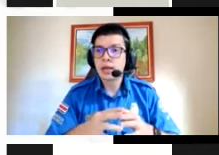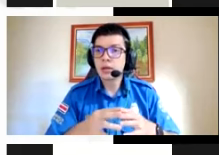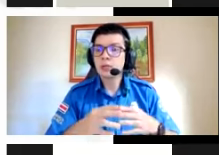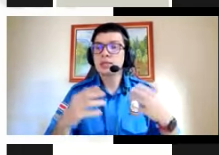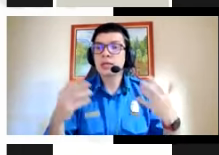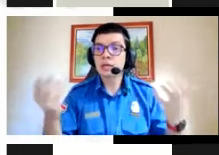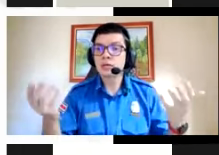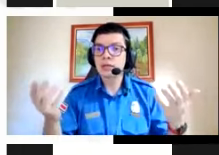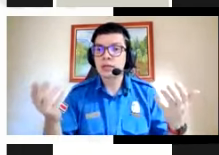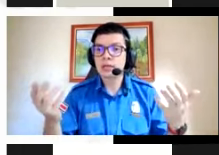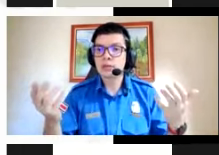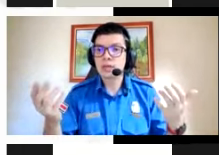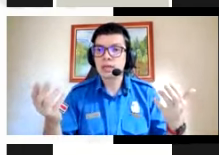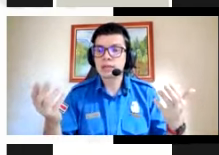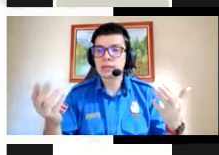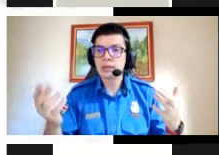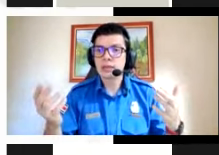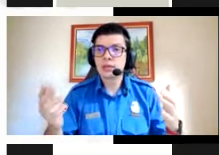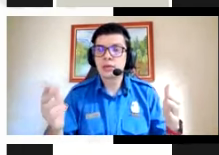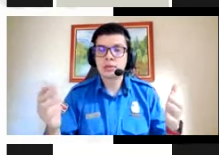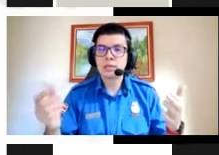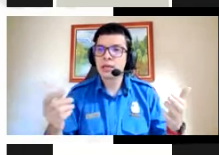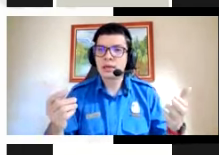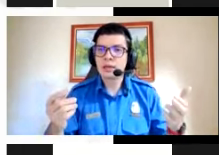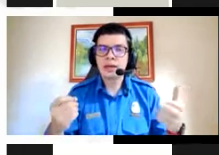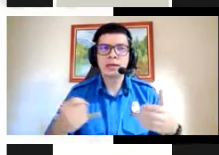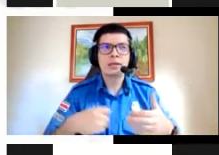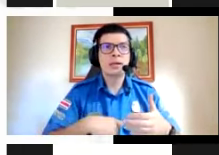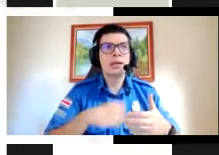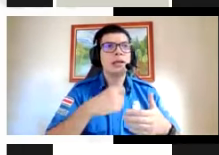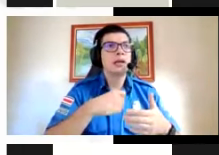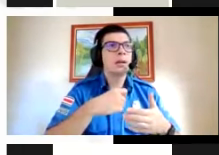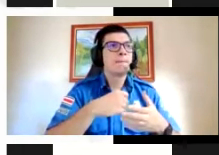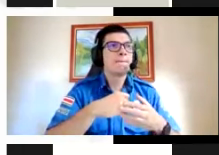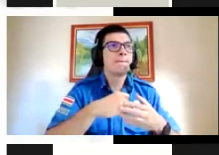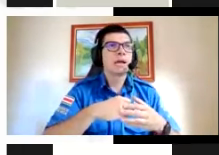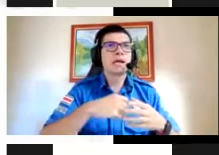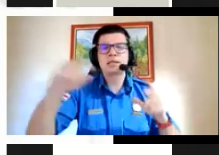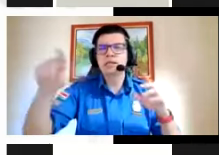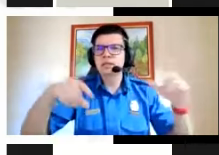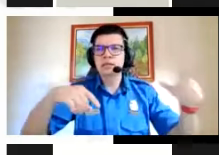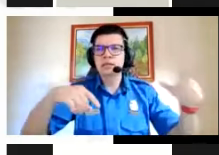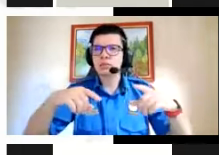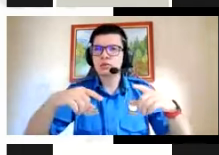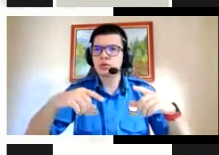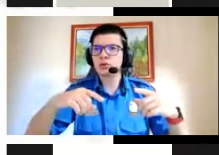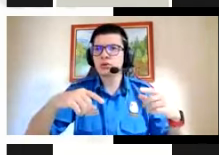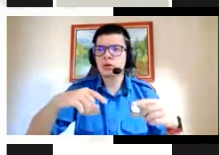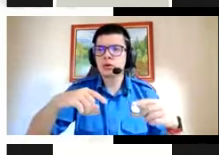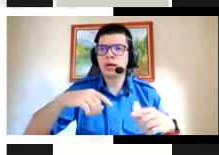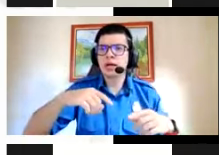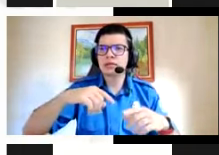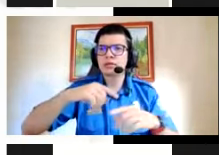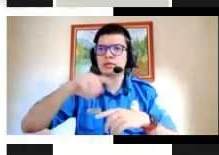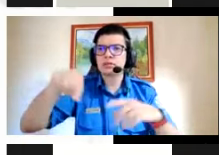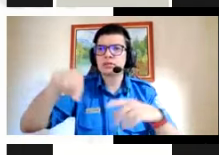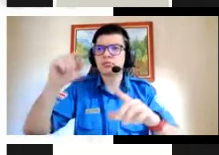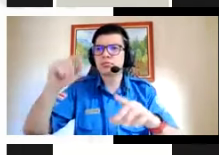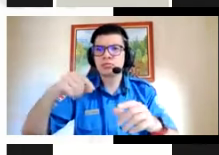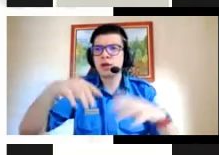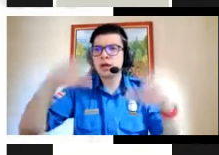que haga un diseño de la instalación de gas. No que sea alguien que llegue ahí y diga, ah, sí, es que yo he hecho mucho gas,